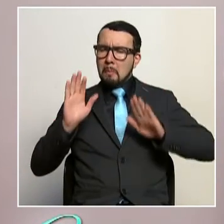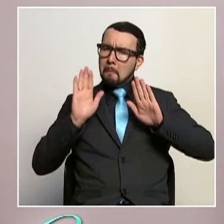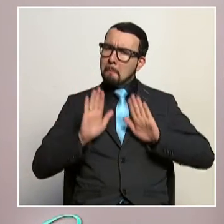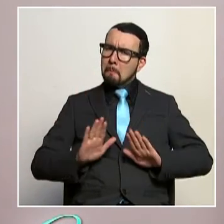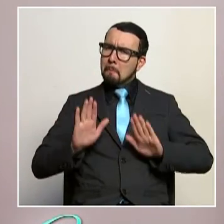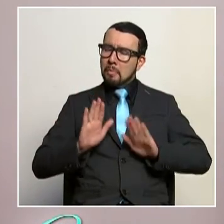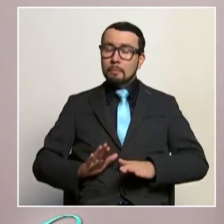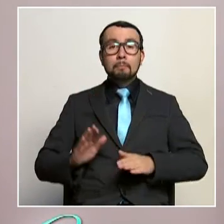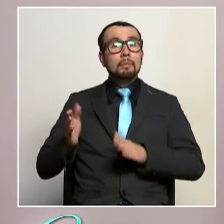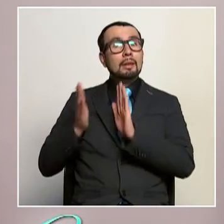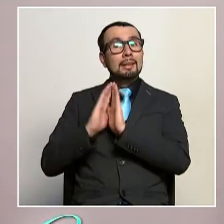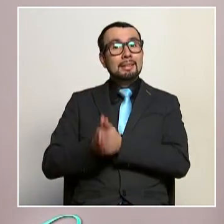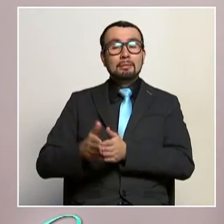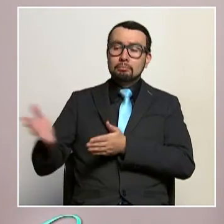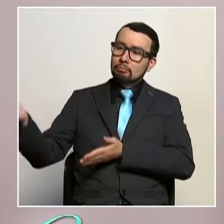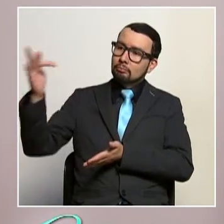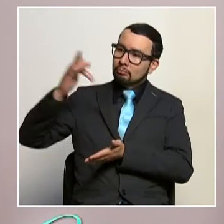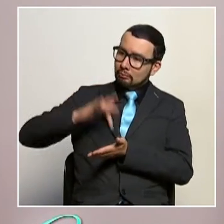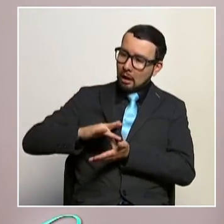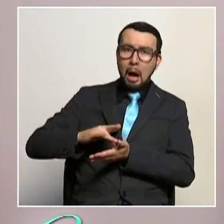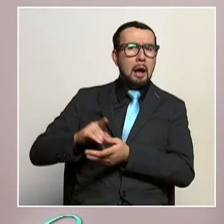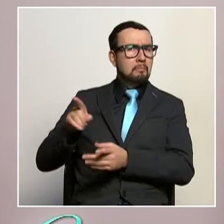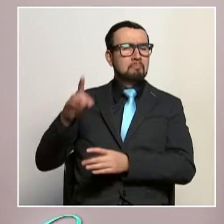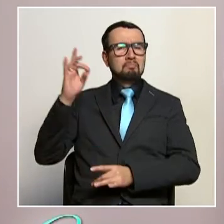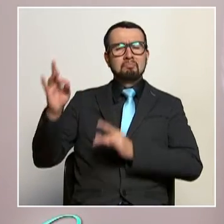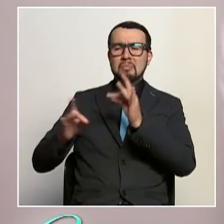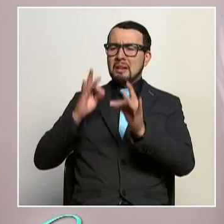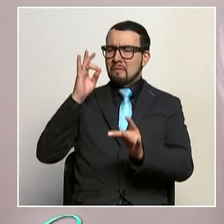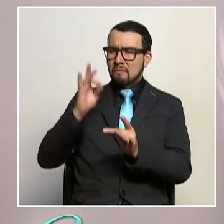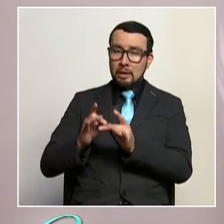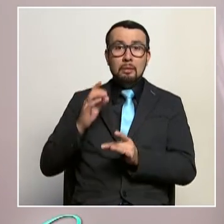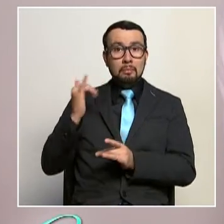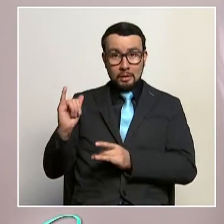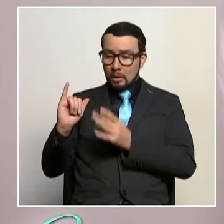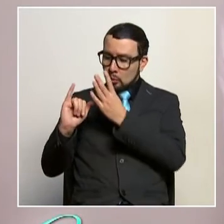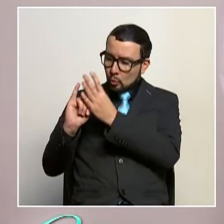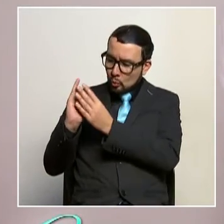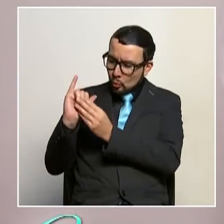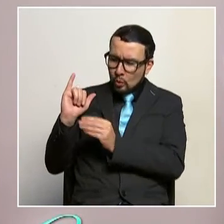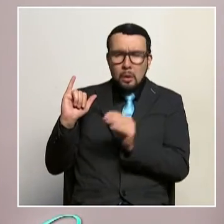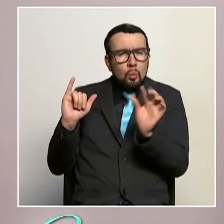En diciembre vino un control, estaba perfecto, el endometrio estaba muy delgadito, estaba de